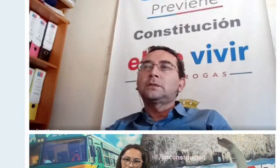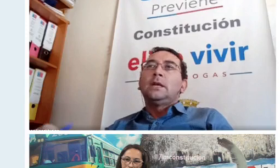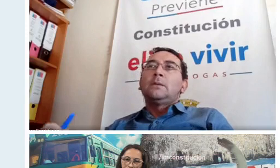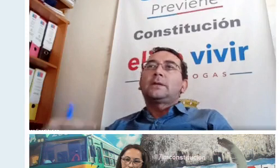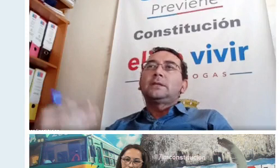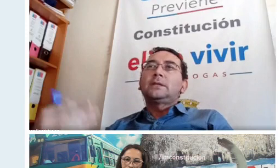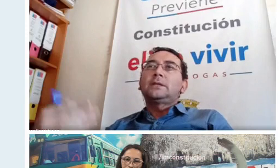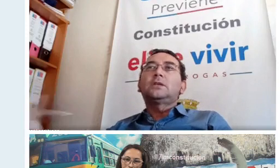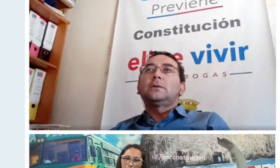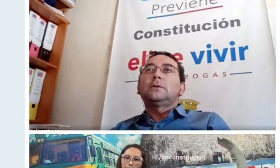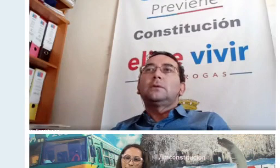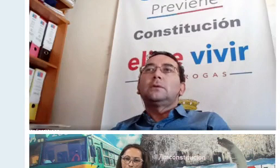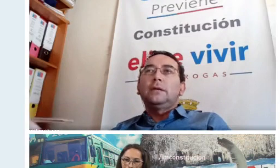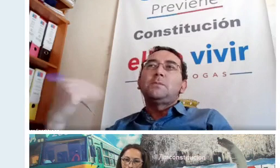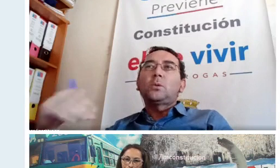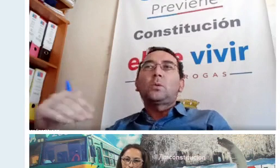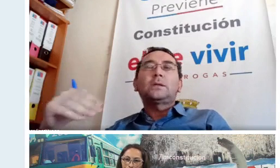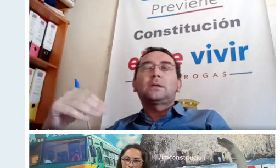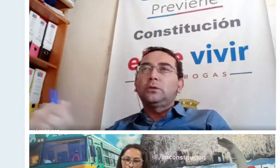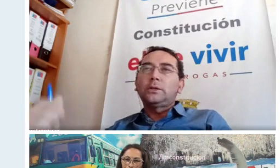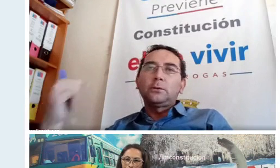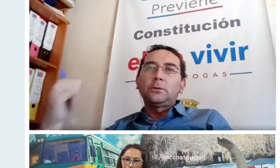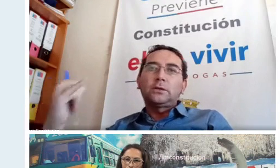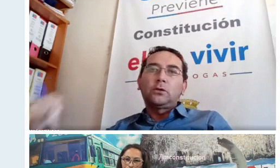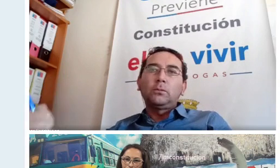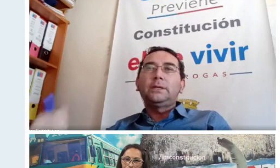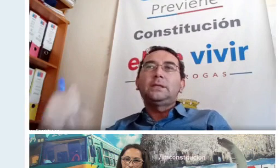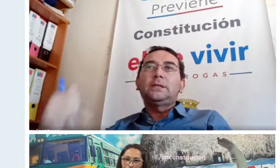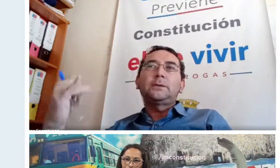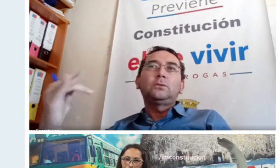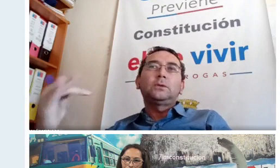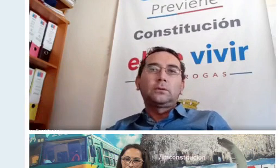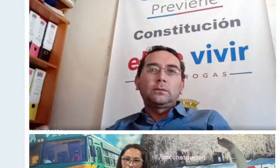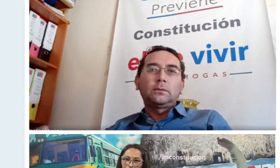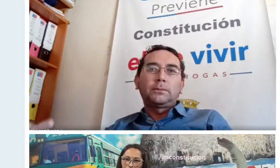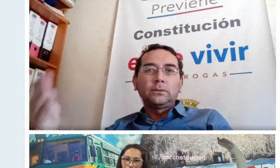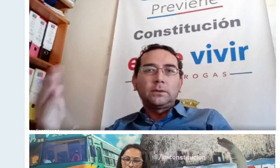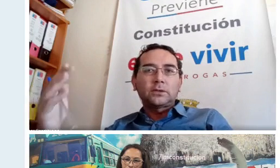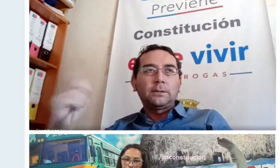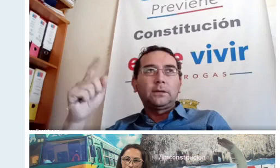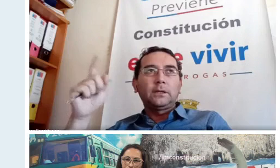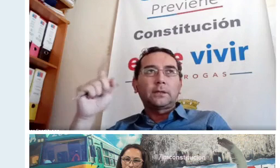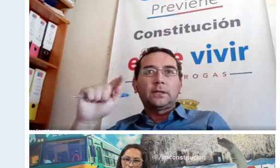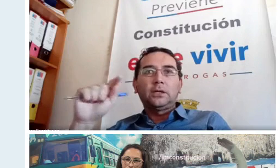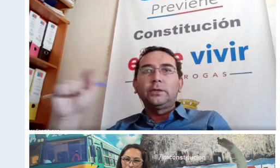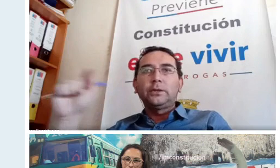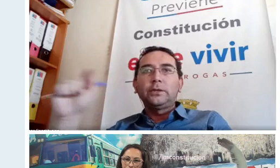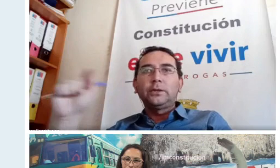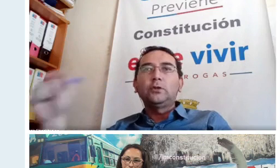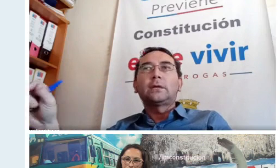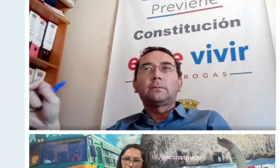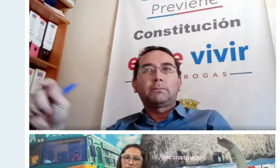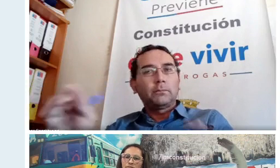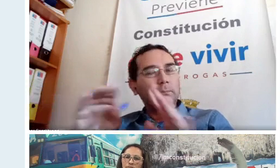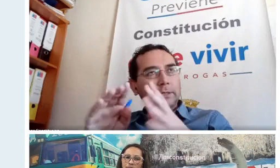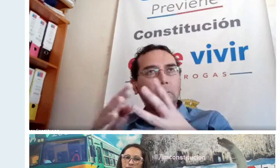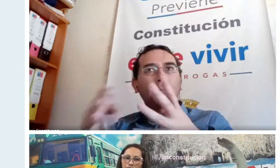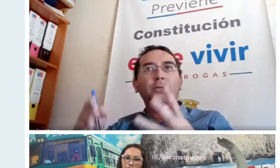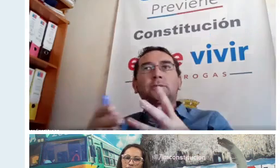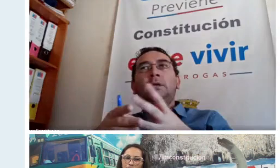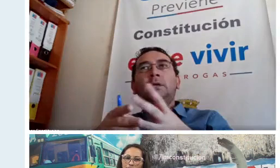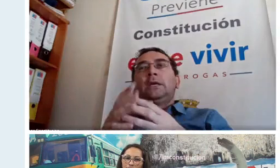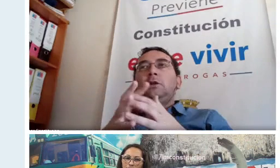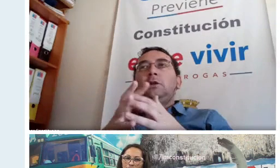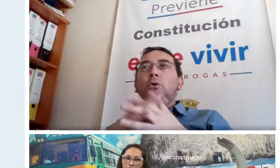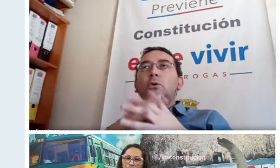Entonces, partiendo de eso, y la misma encuesta no te pregunta nombre ni te pregunta RUT, pregunta solamente región y comuna. Partamos por